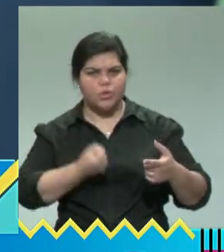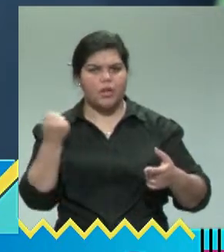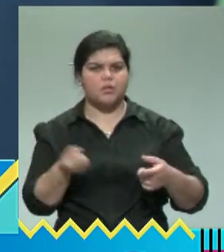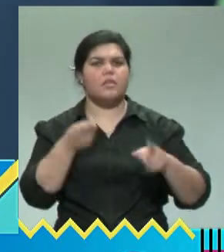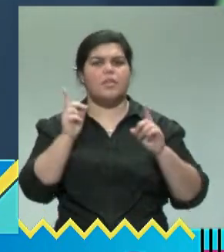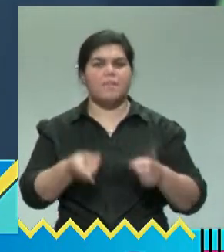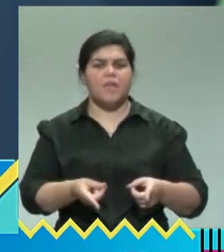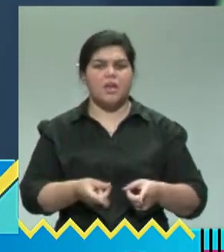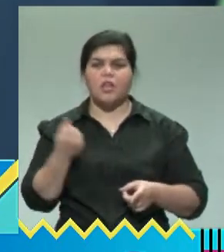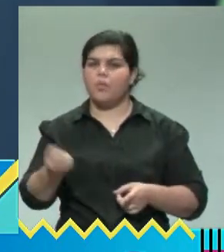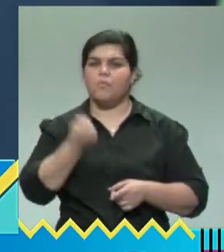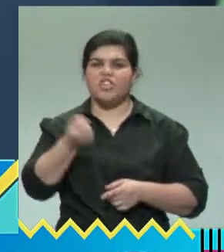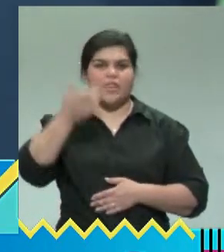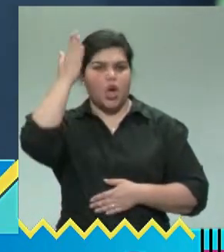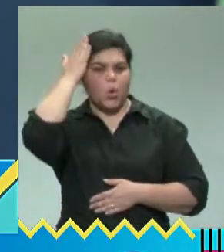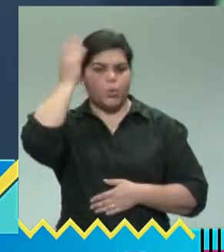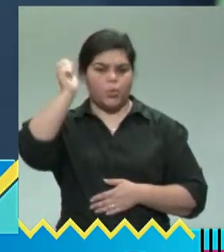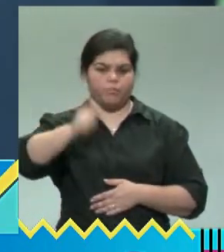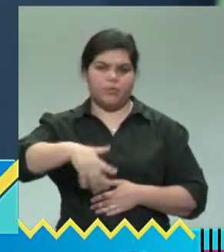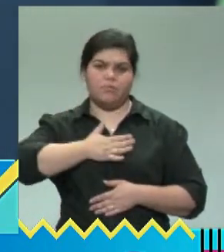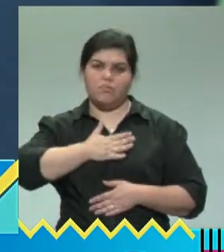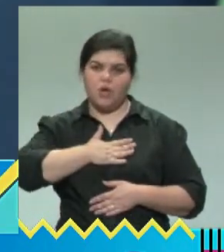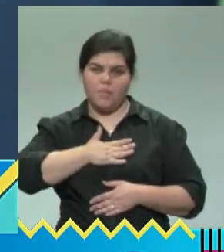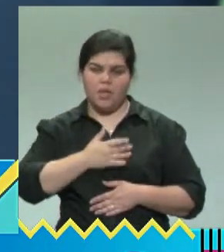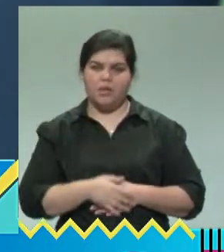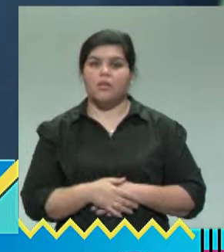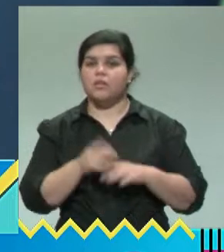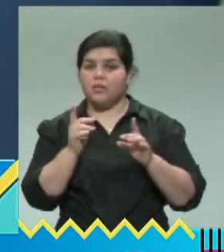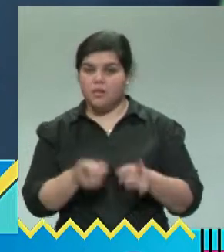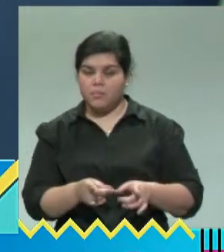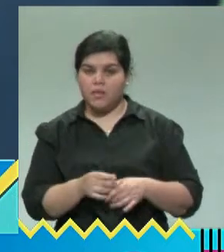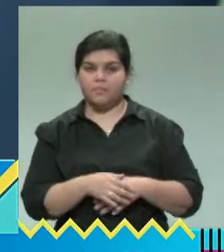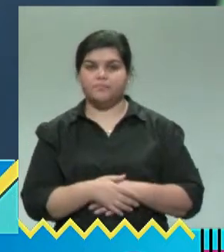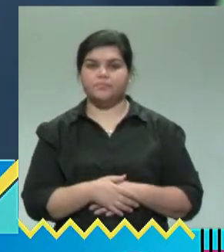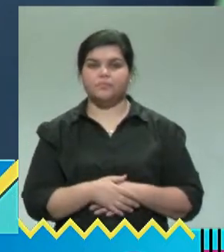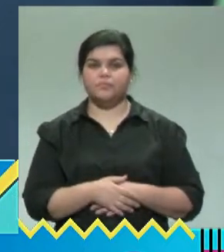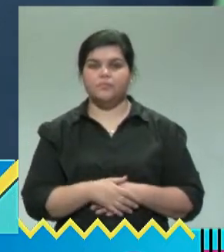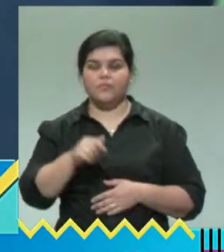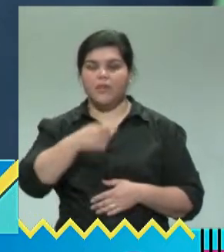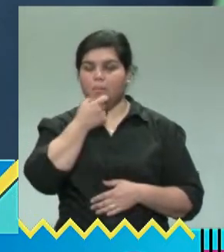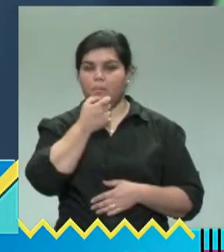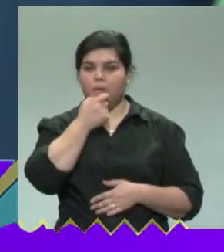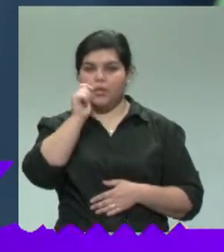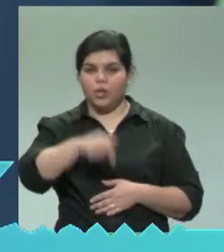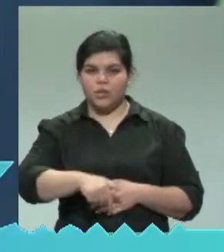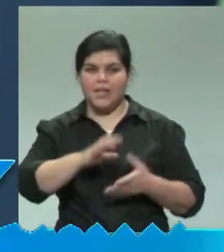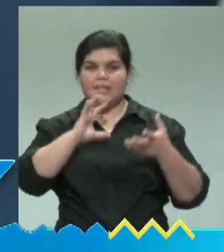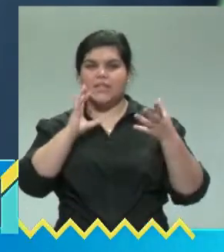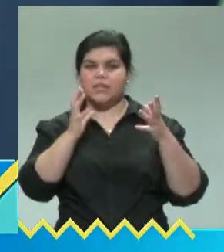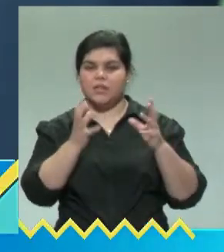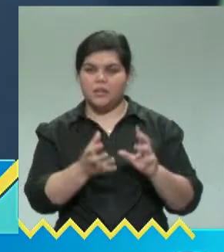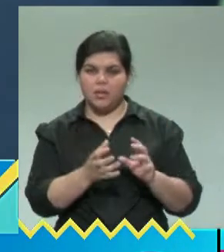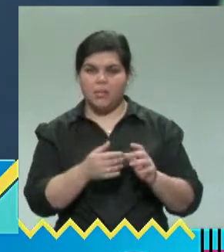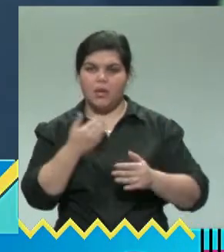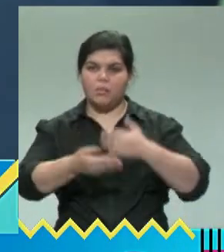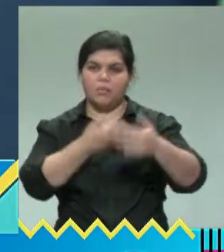grande. También vale decir que la provincia de Mendoza tiene un sistema institucional de protección muy fuerte del